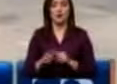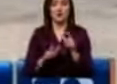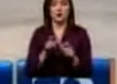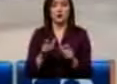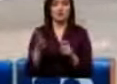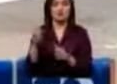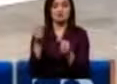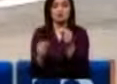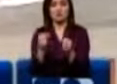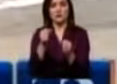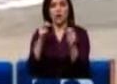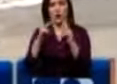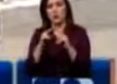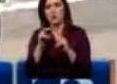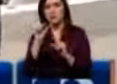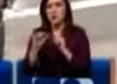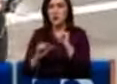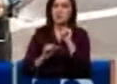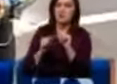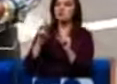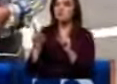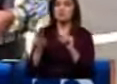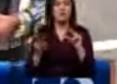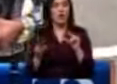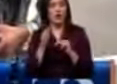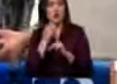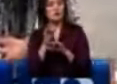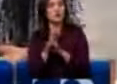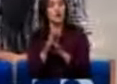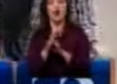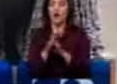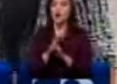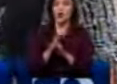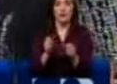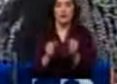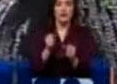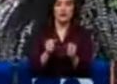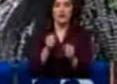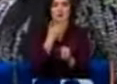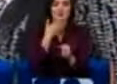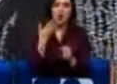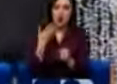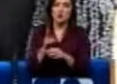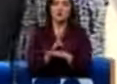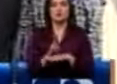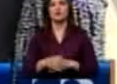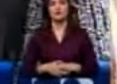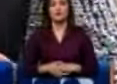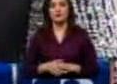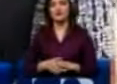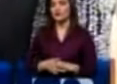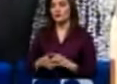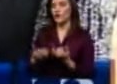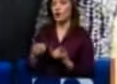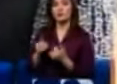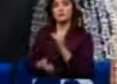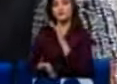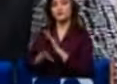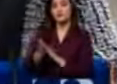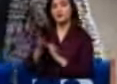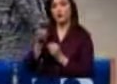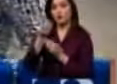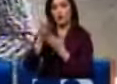los conductores vayan conociendo la funcionalidad de este deprimido, de cómo está activado, le van a sacar el mejor provecho. Y en ese momento le están informando hacia dónde debe de